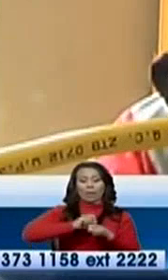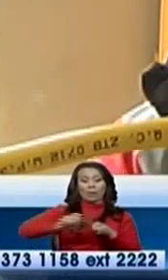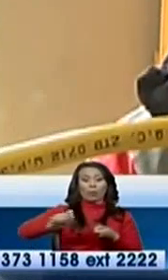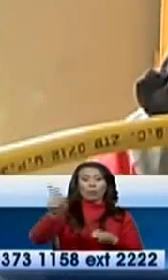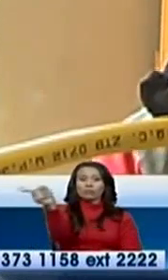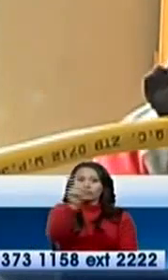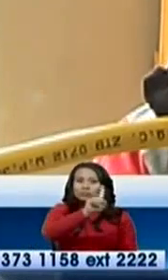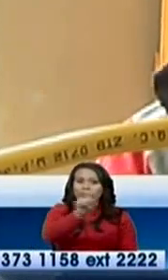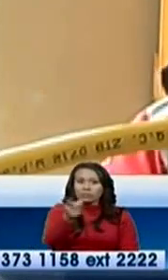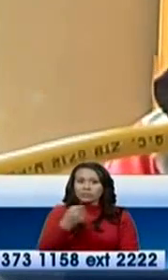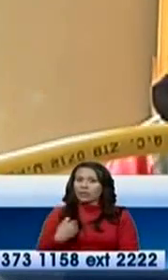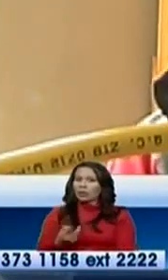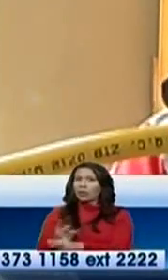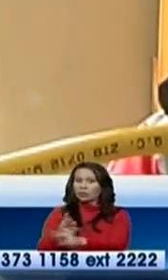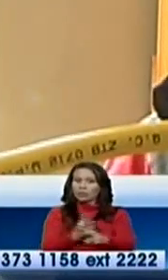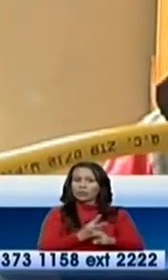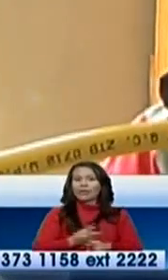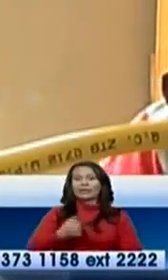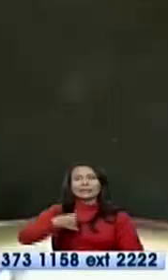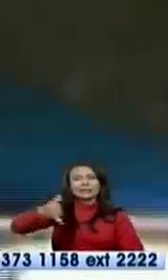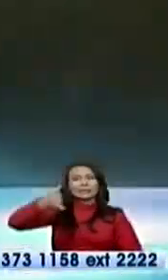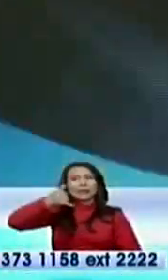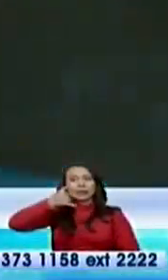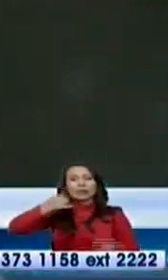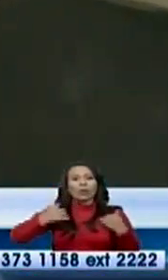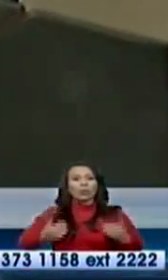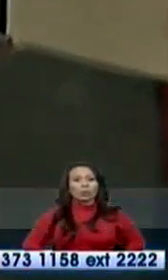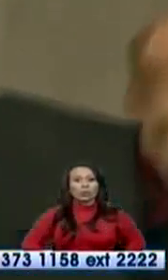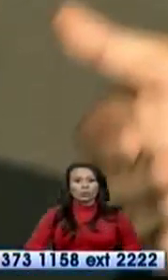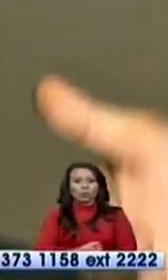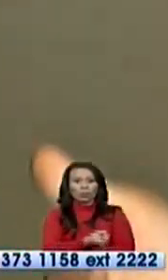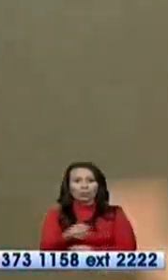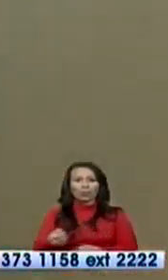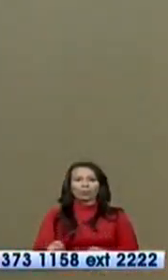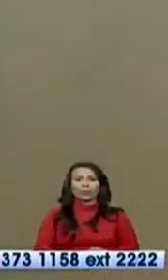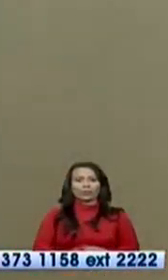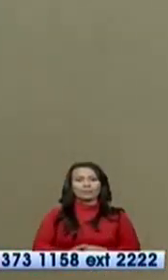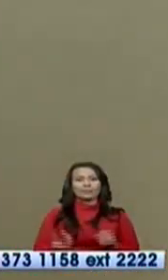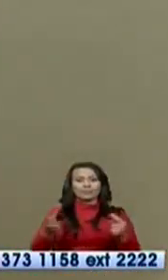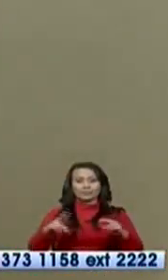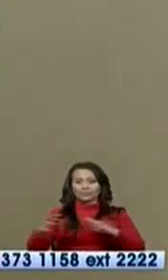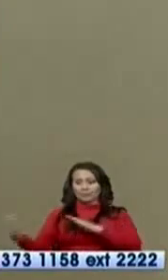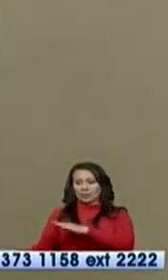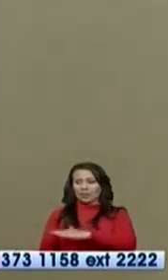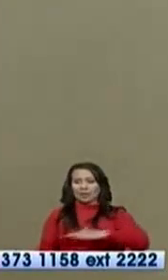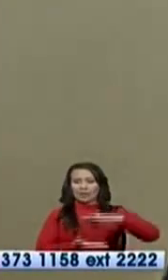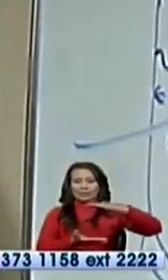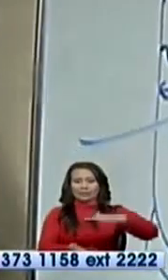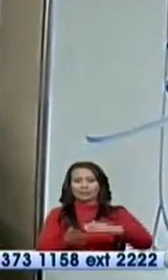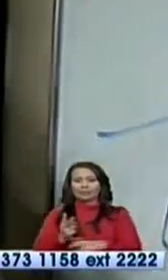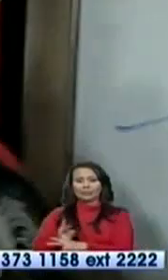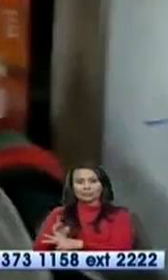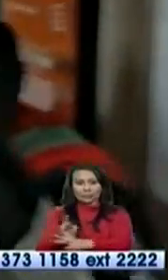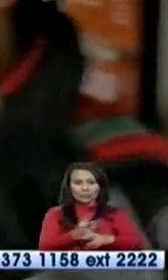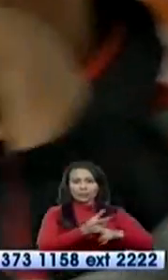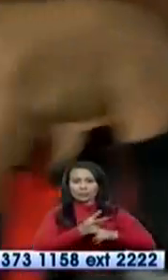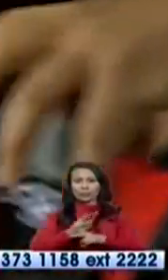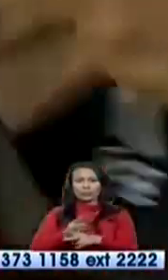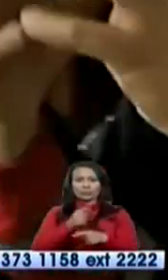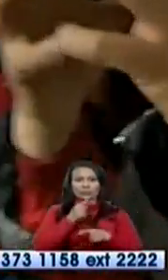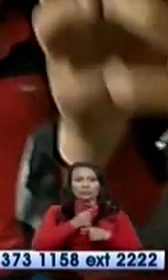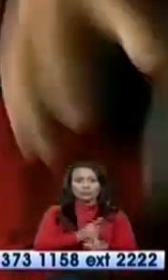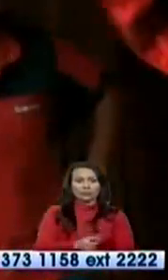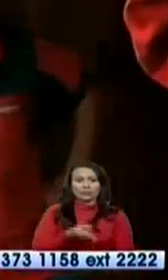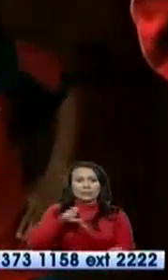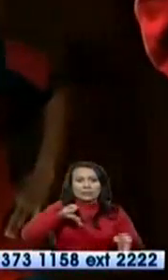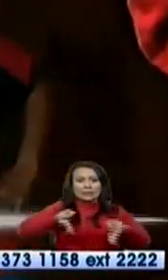nada y llamar a bomberos de inmediato. Además, recuerde que la instalación del gas debe ser de mucho cuidado. Por ello, hace